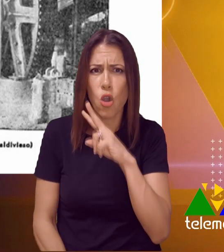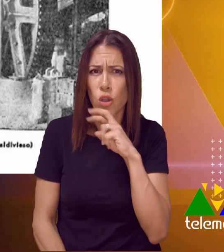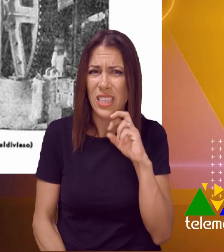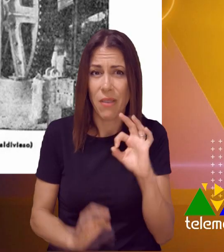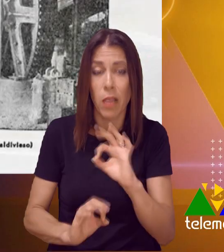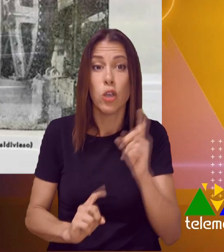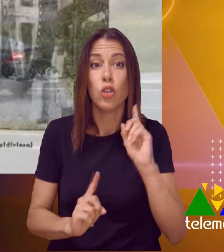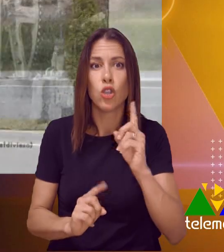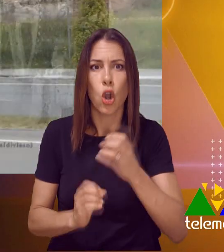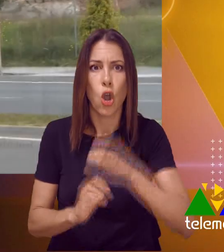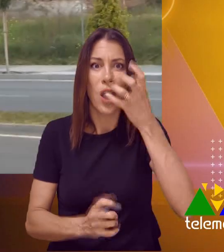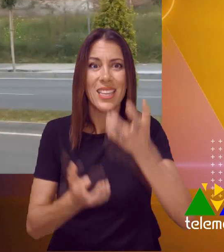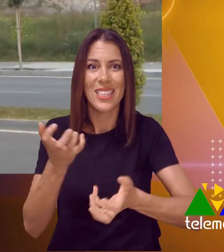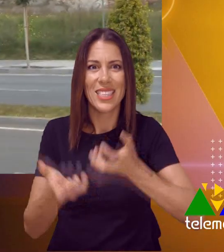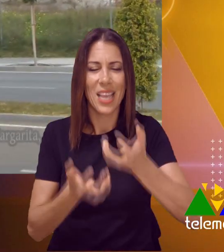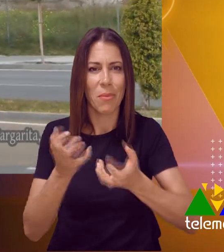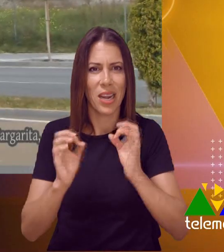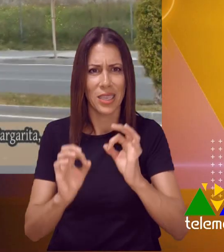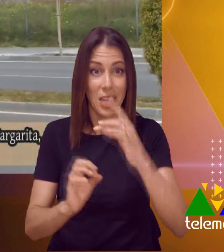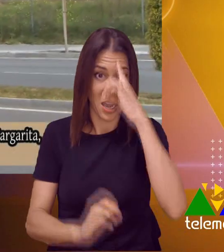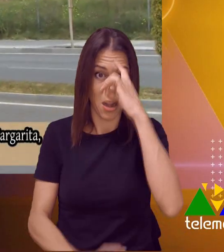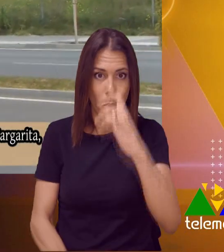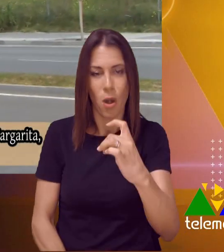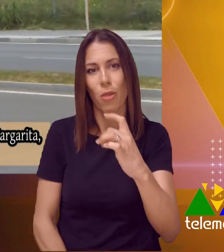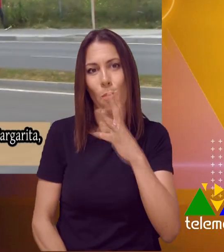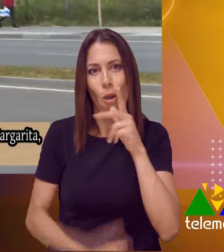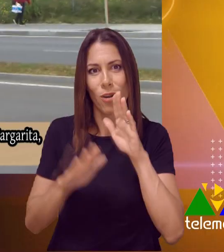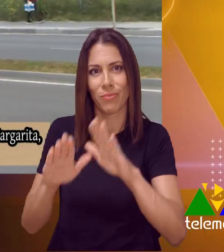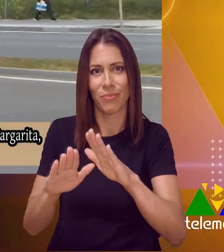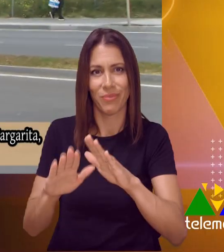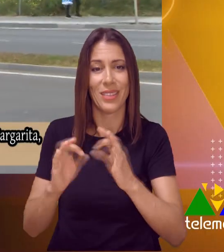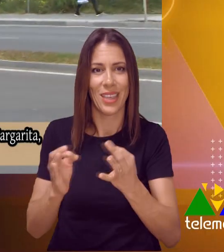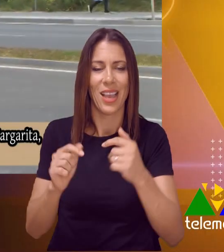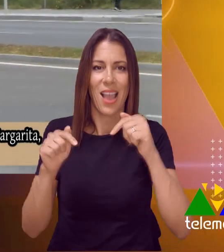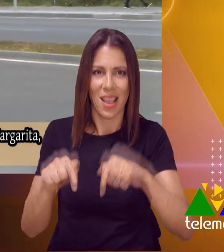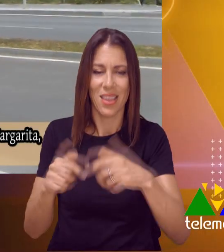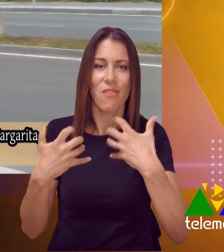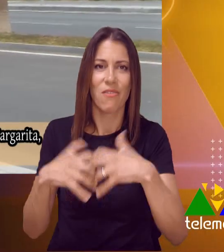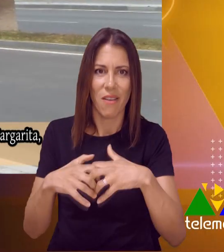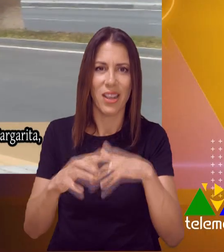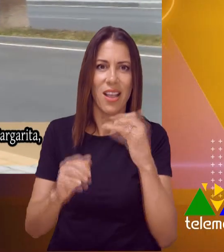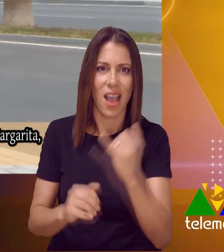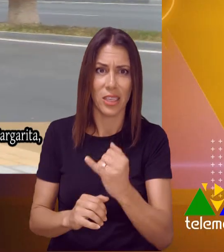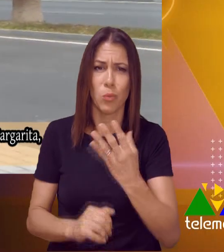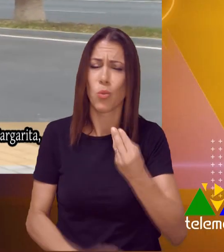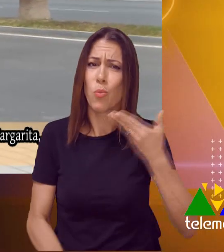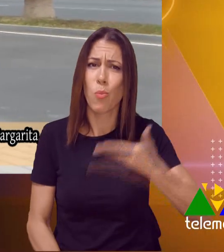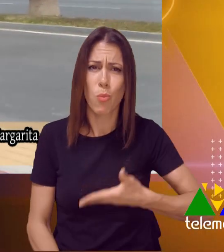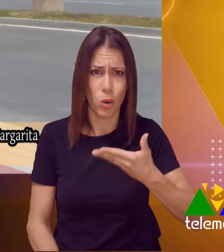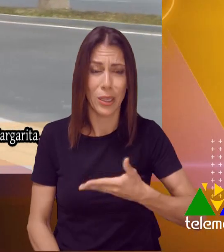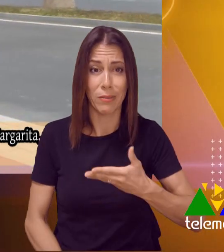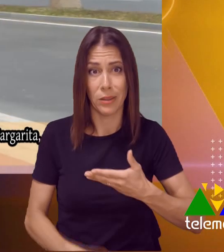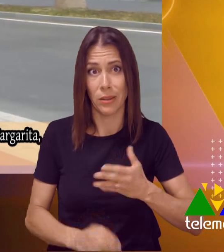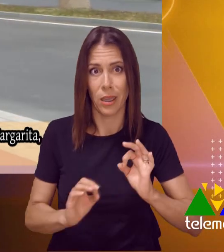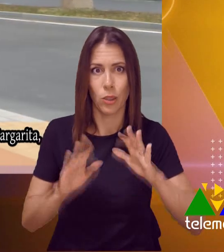la chimenea, como recuerdo evidente de la existencia de esta fábrica tan importante que